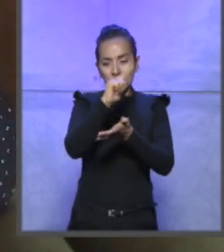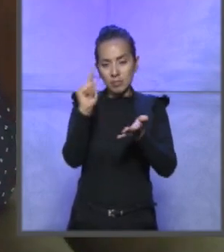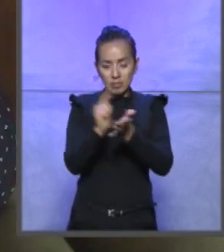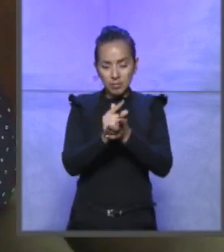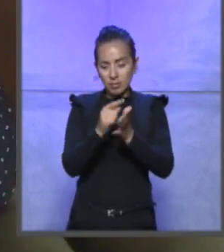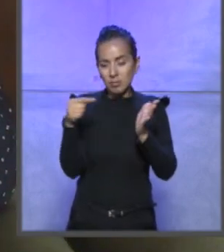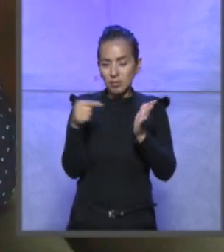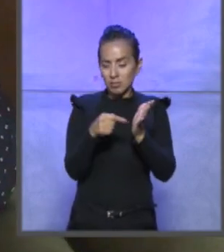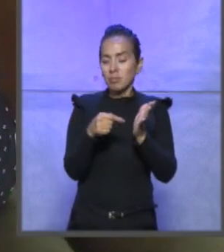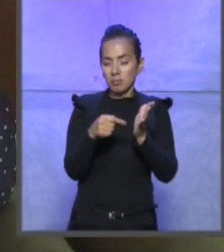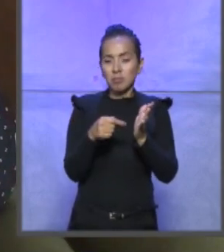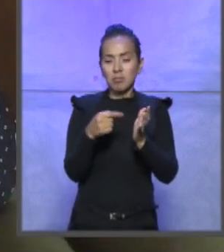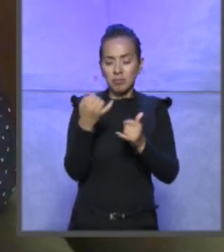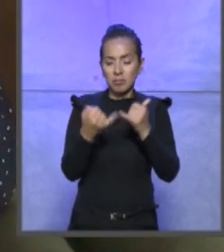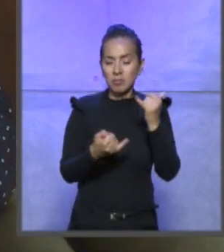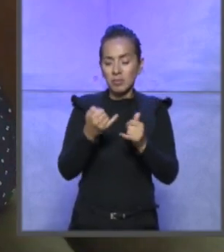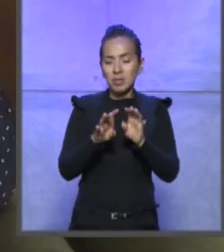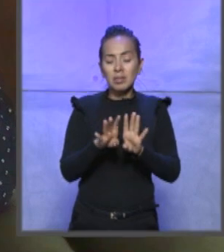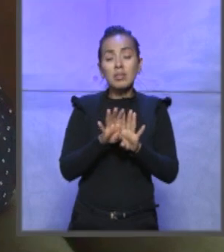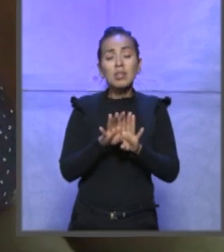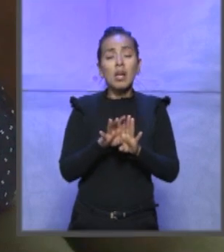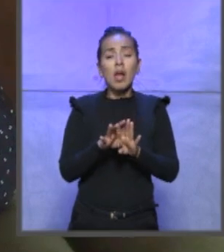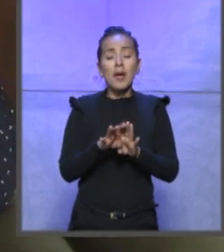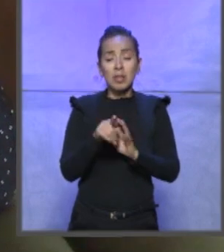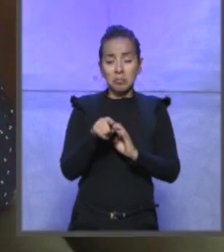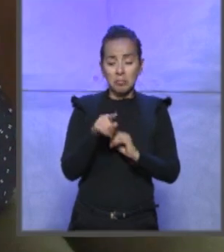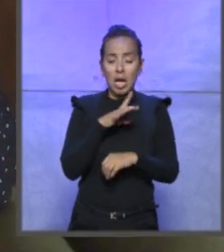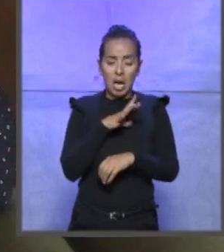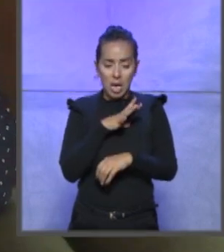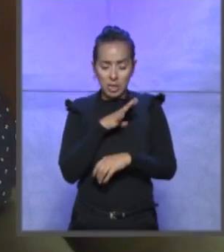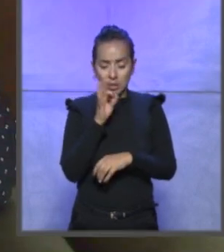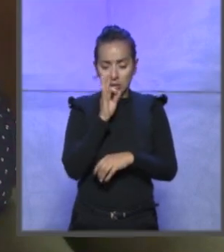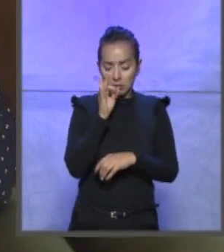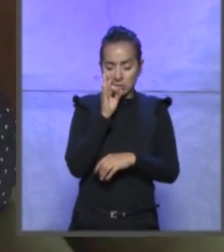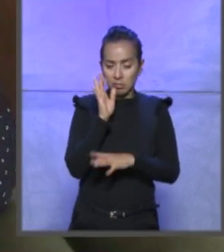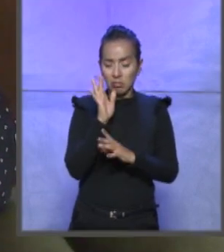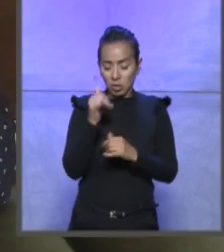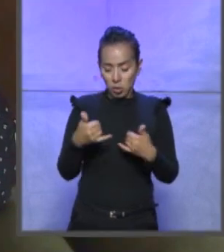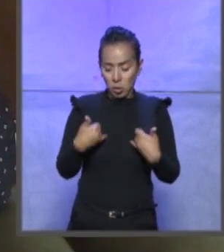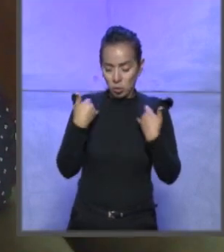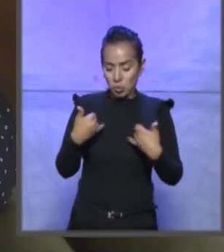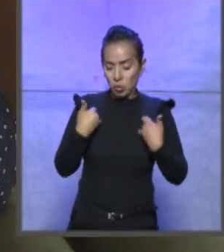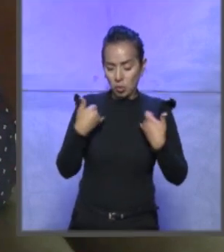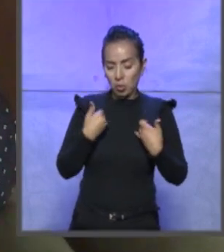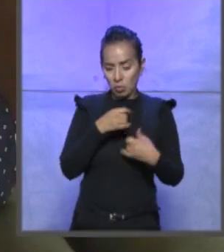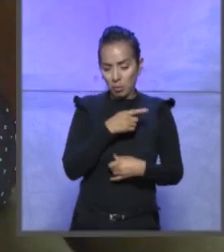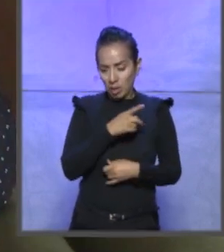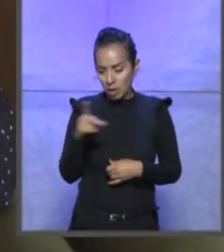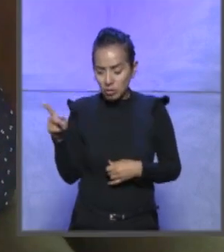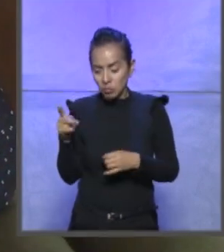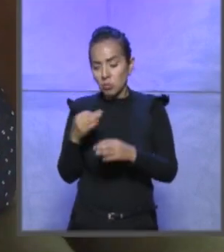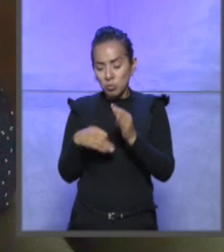las leyes, a la esquemática jurídica, tendríamos la opción de que jóvenes, desde muy jóvenes, pudieran